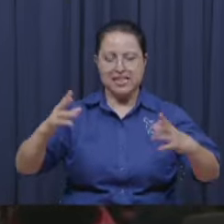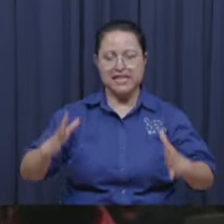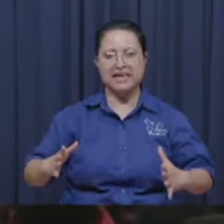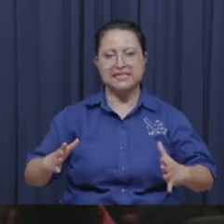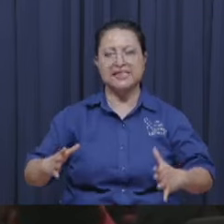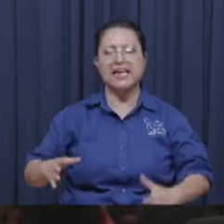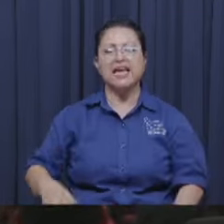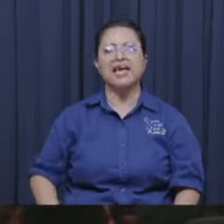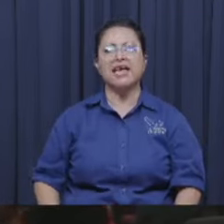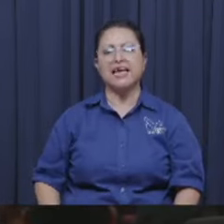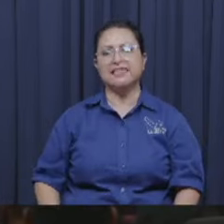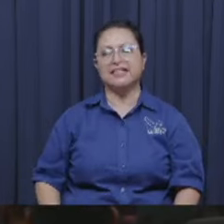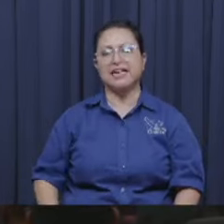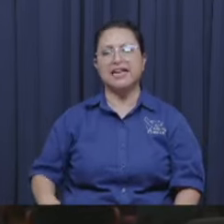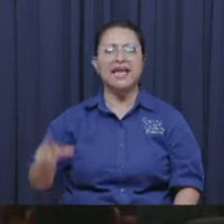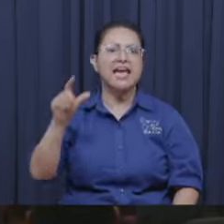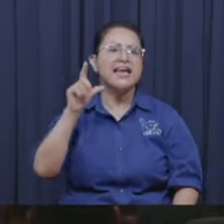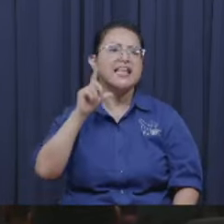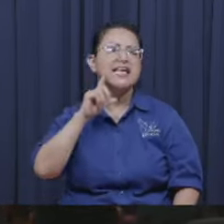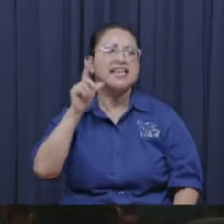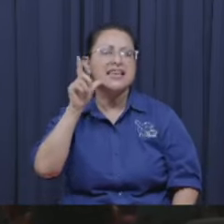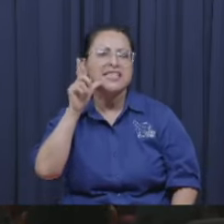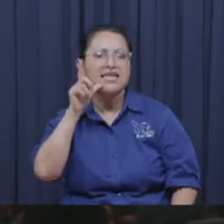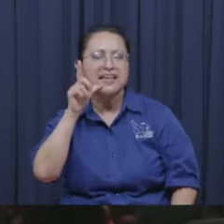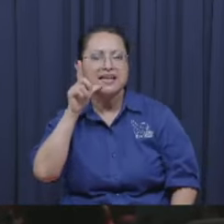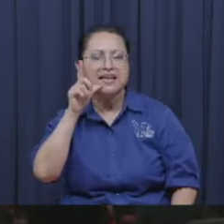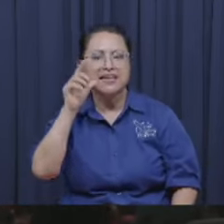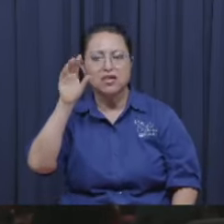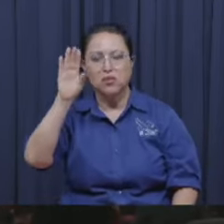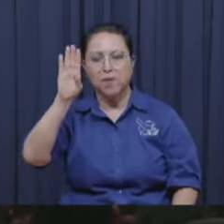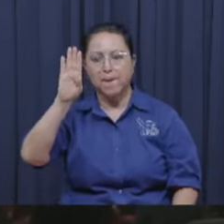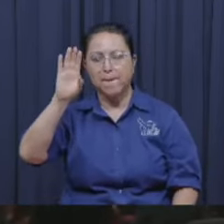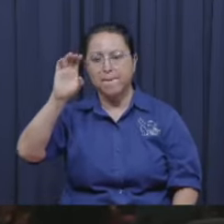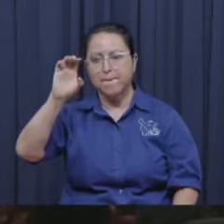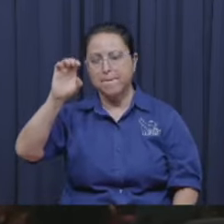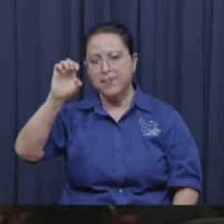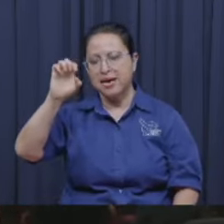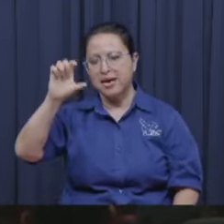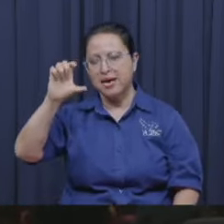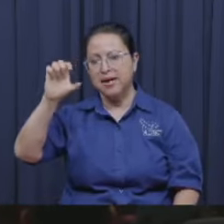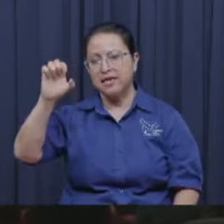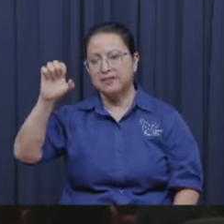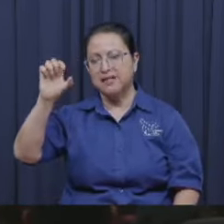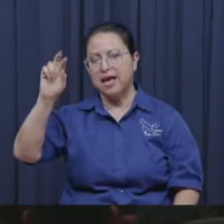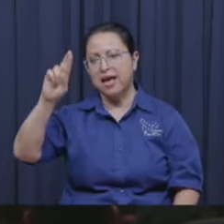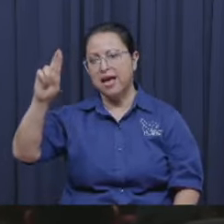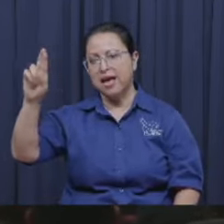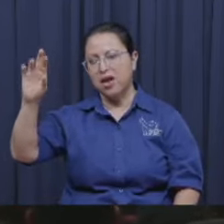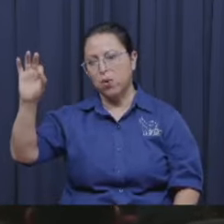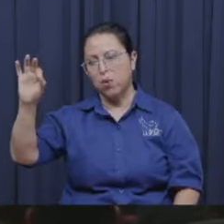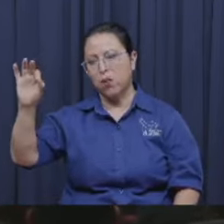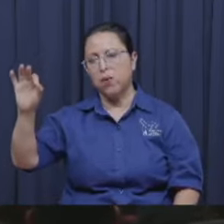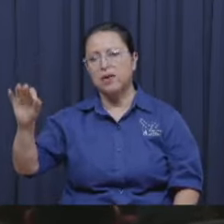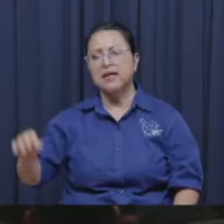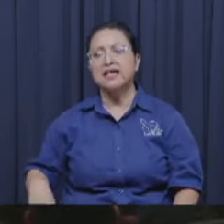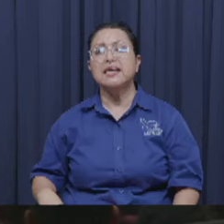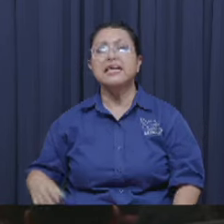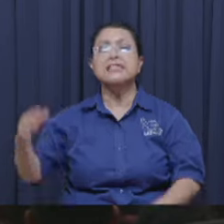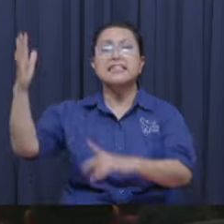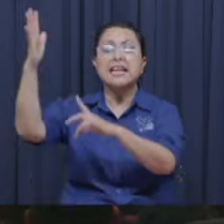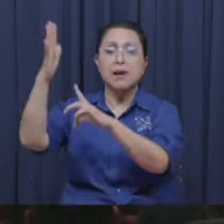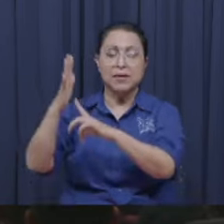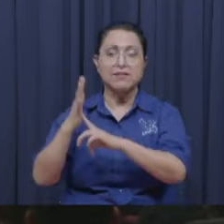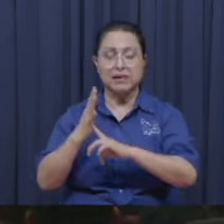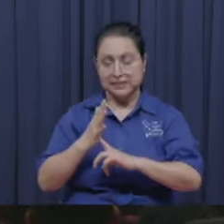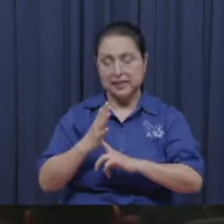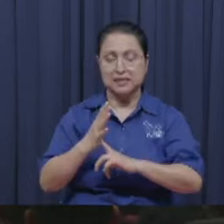Pongámoslo así, solo como fines didácticos. ¿Y qué viene a través de un becerro? La manifestación de un